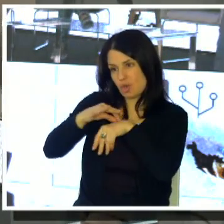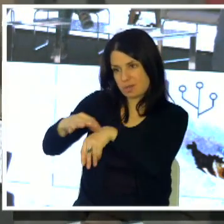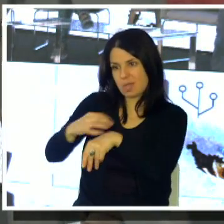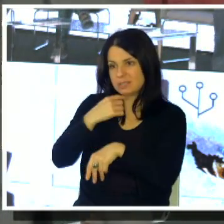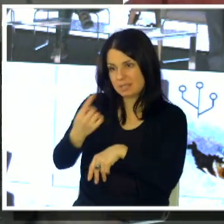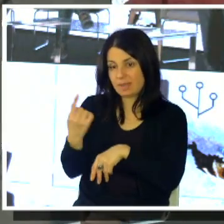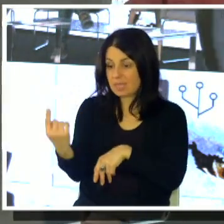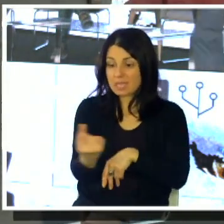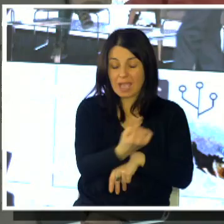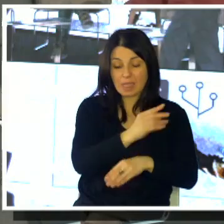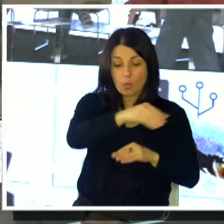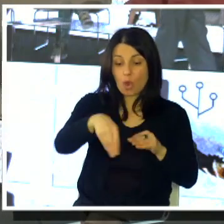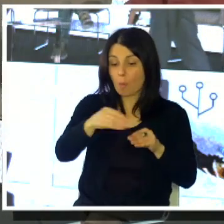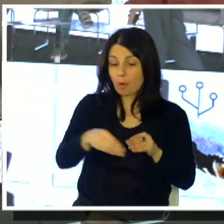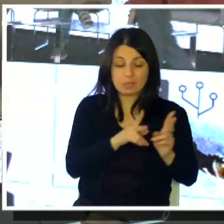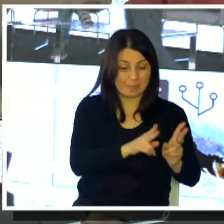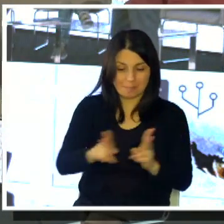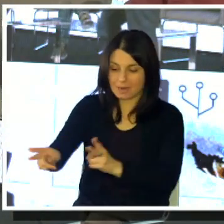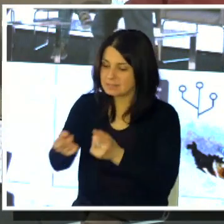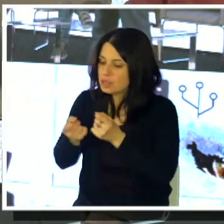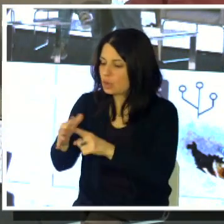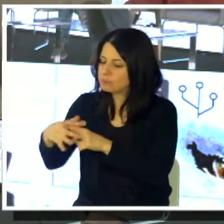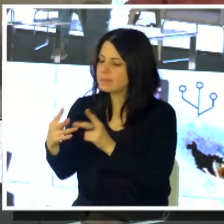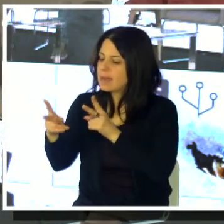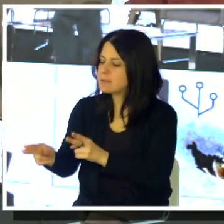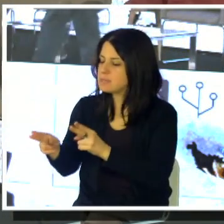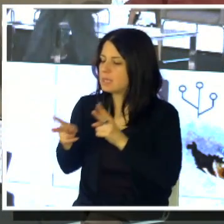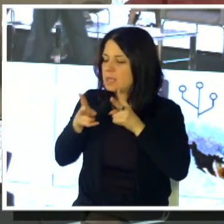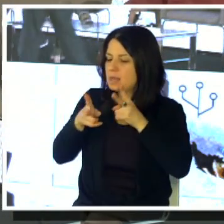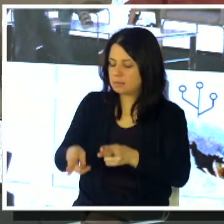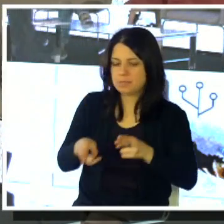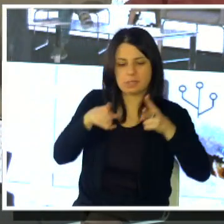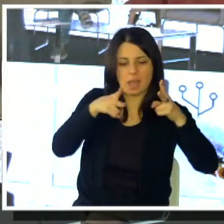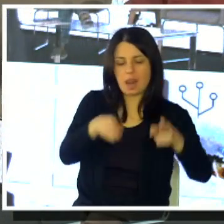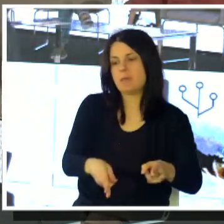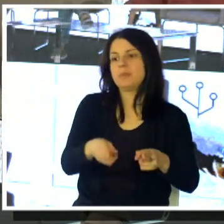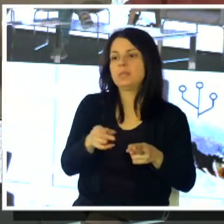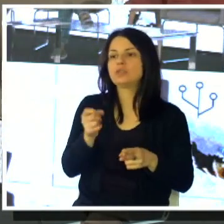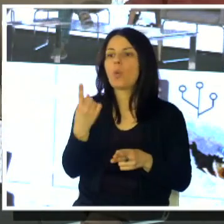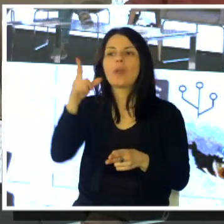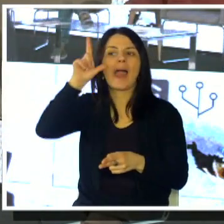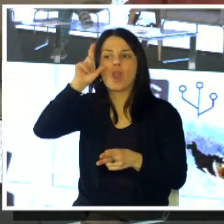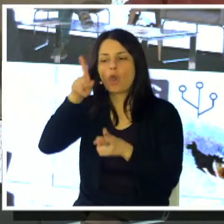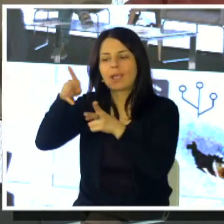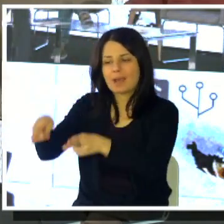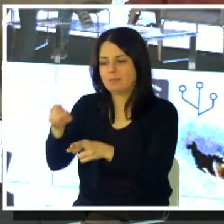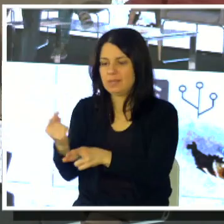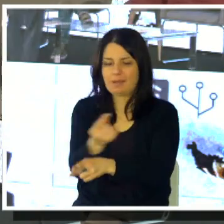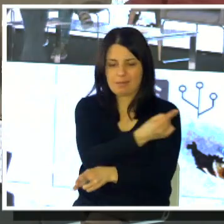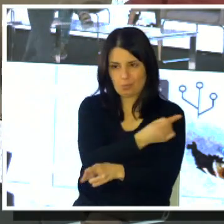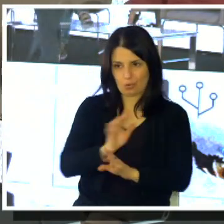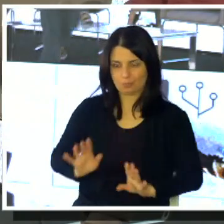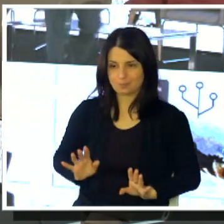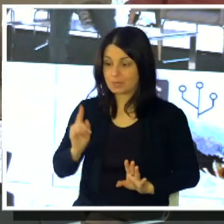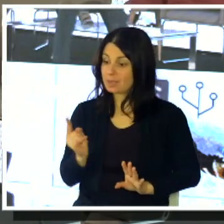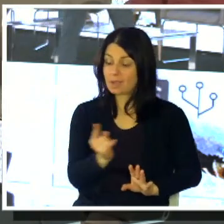de estos componentes le asigno un contexto delimitado, es decir, una lógica limitada.